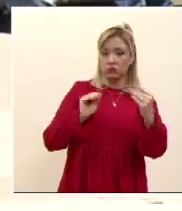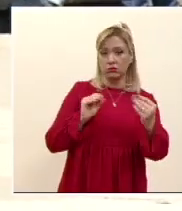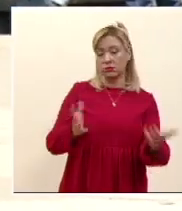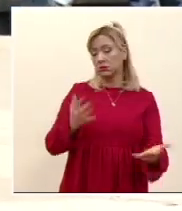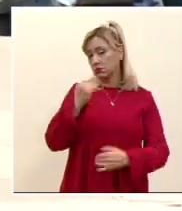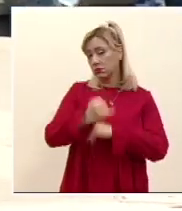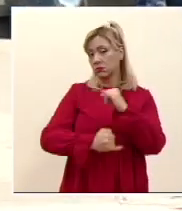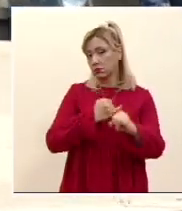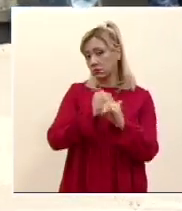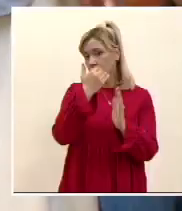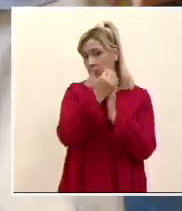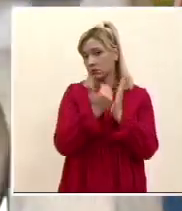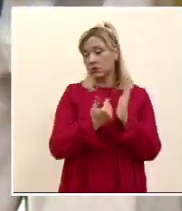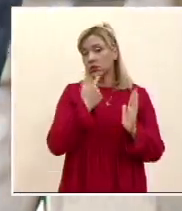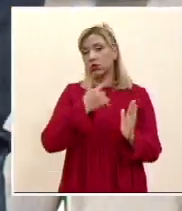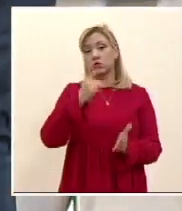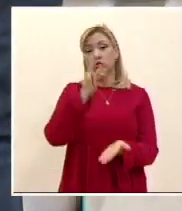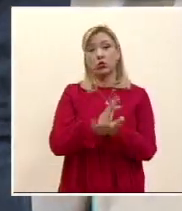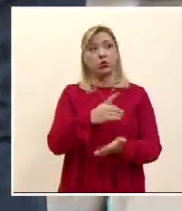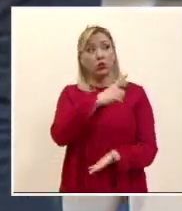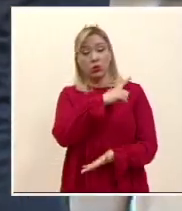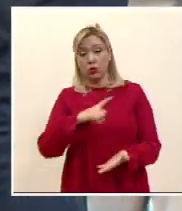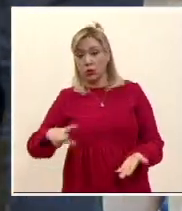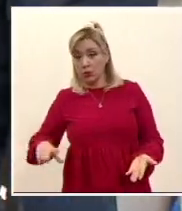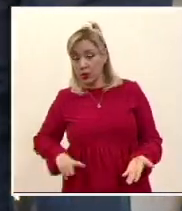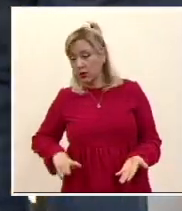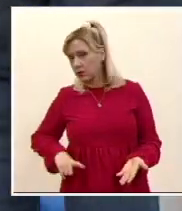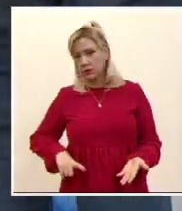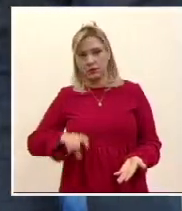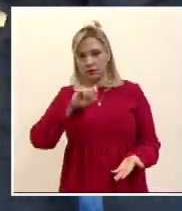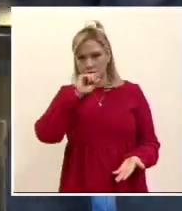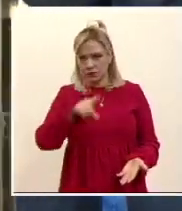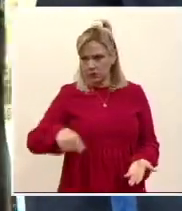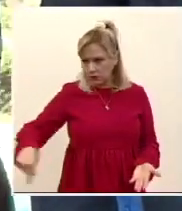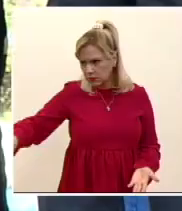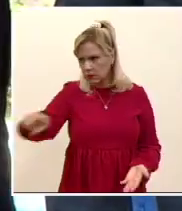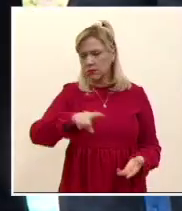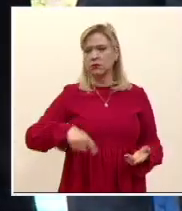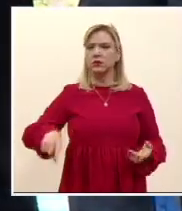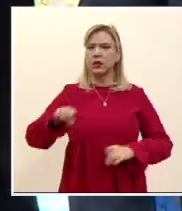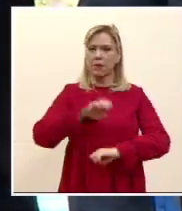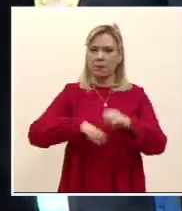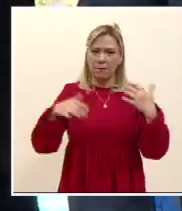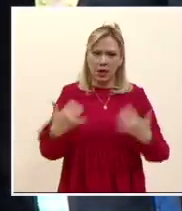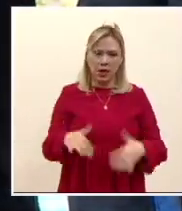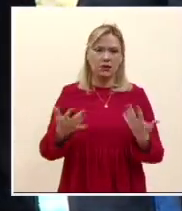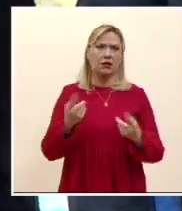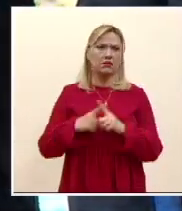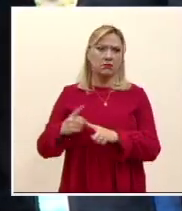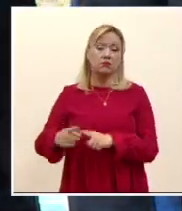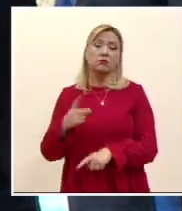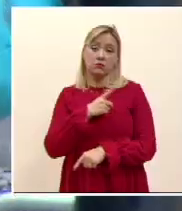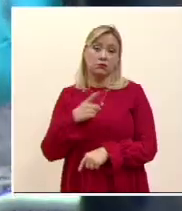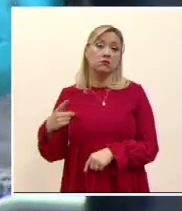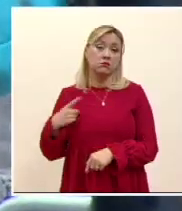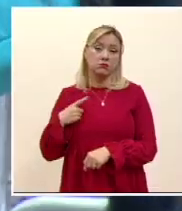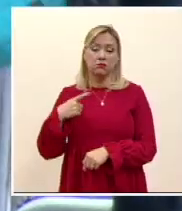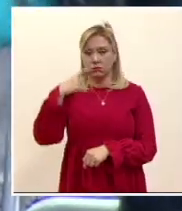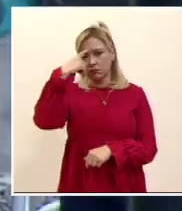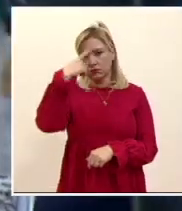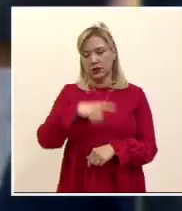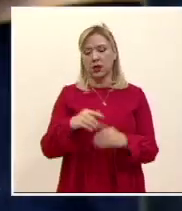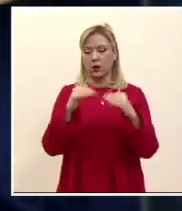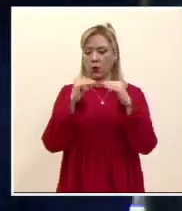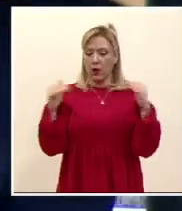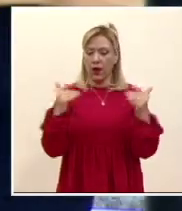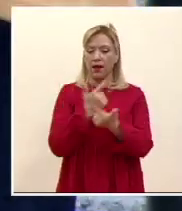se advierte que no solo corresponde al Estado, sino también a los particulares establecer las condiciones para que la libertad y la igualdad